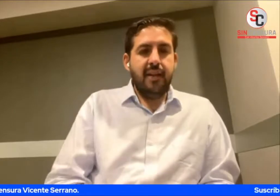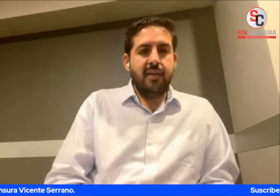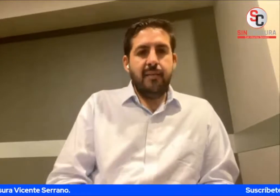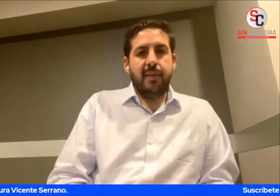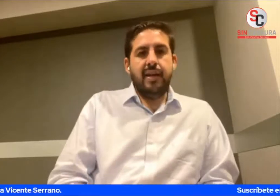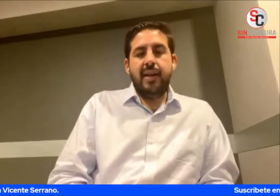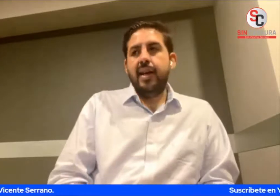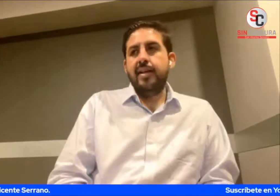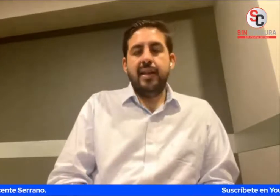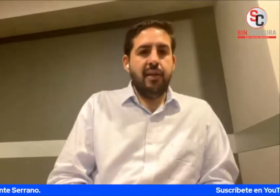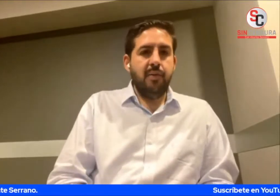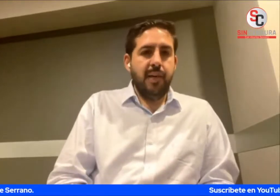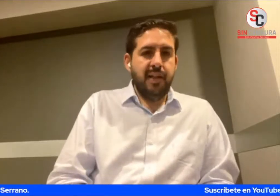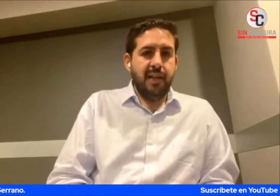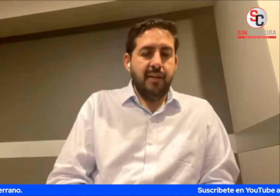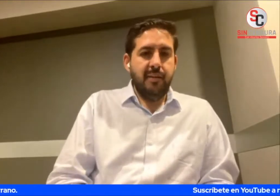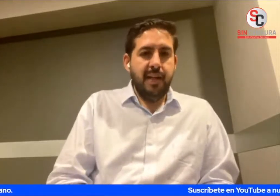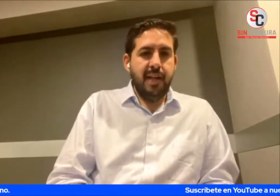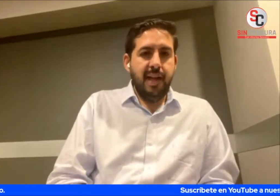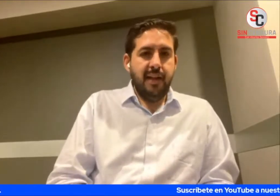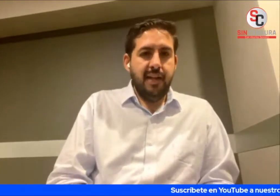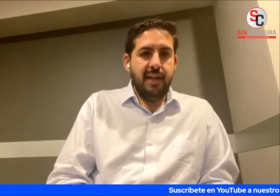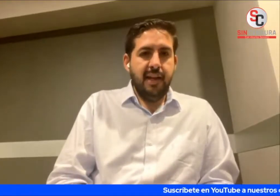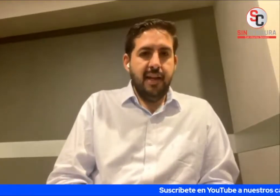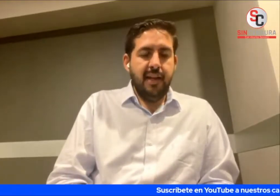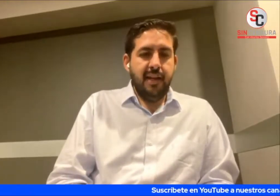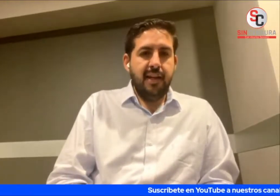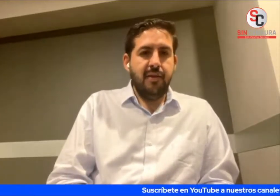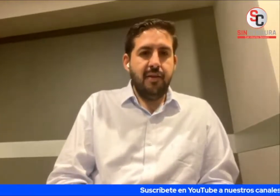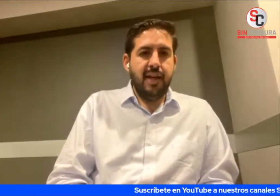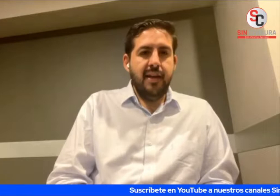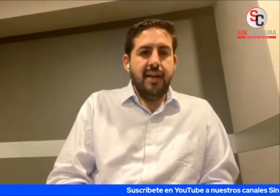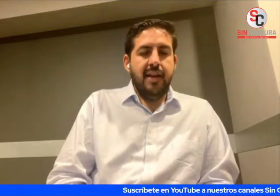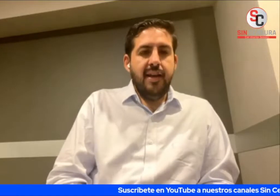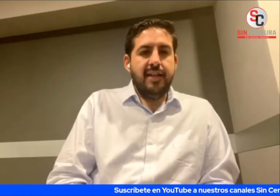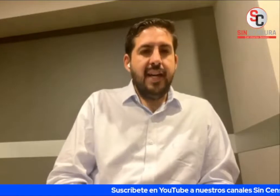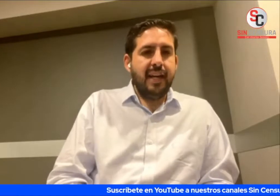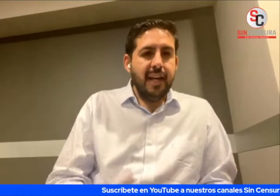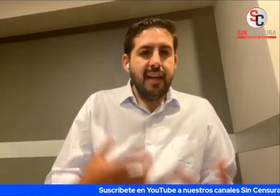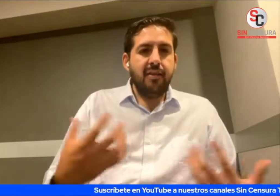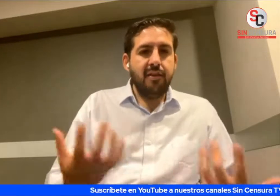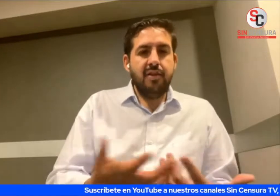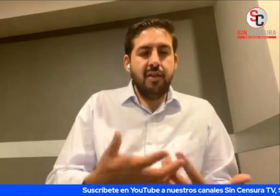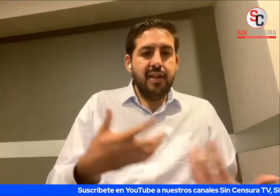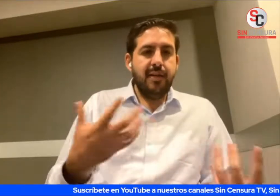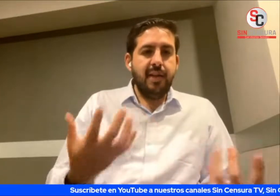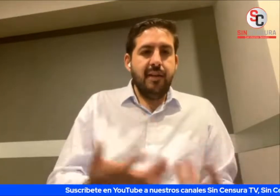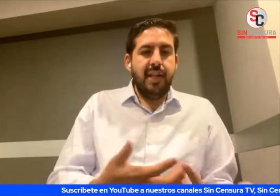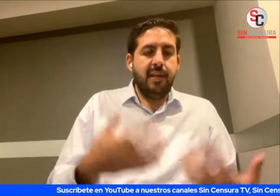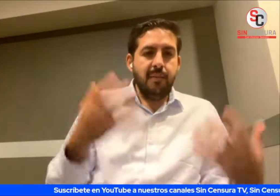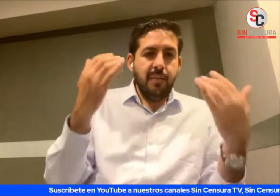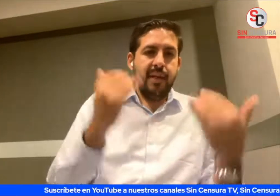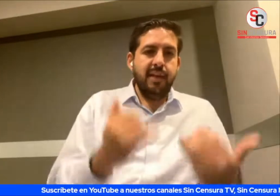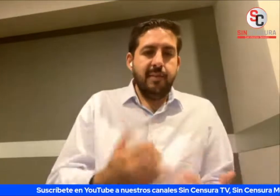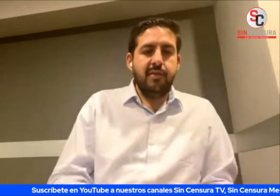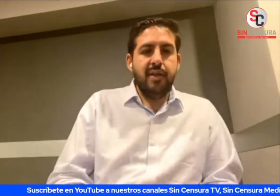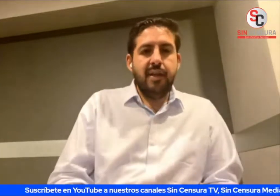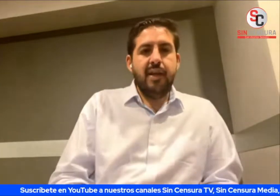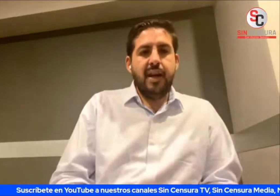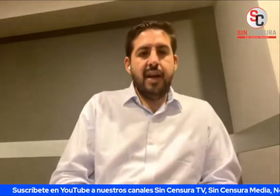está dando también la SEDATU para tener vivienda digna y decorosa, se requieren condiciones de habitabilidad también